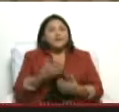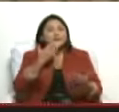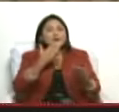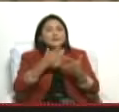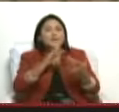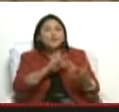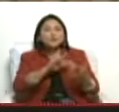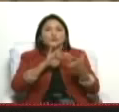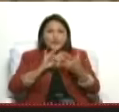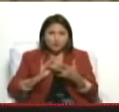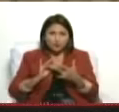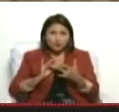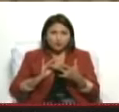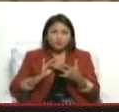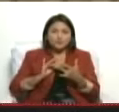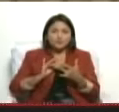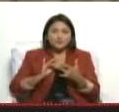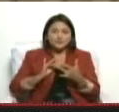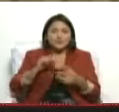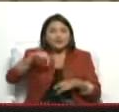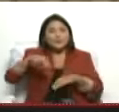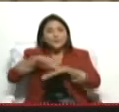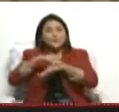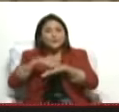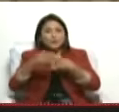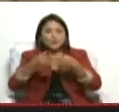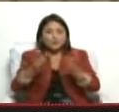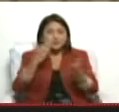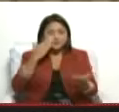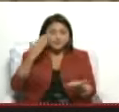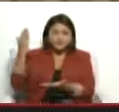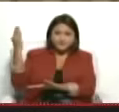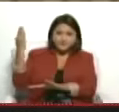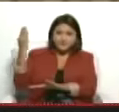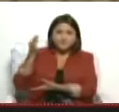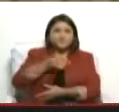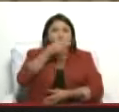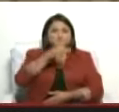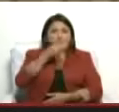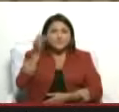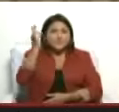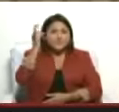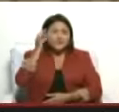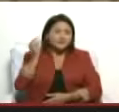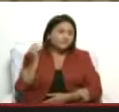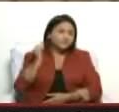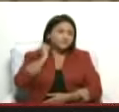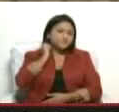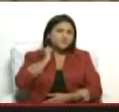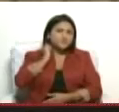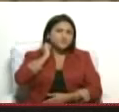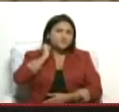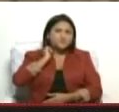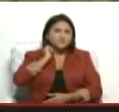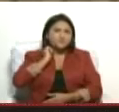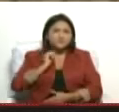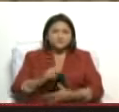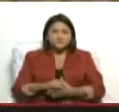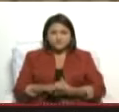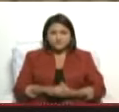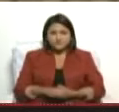informativo que establecemos a esta hora desde el Ministerio Público y de inmediato vamos a escuchar declaraciones del fiscal general de la república t